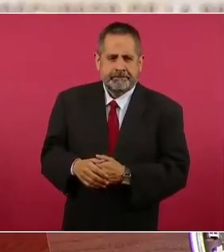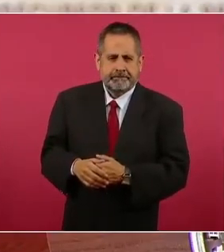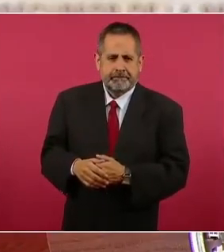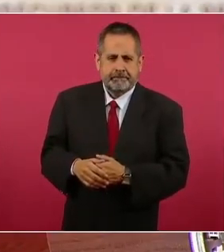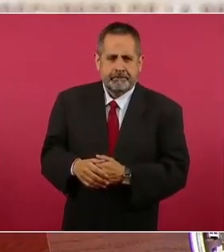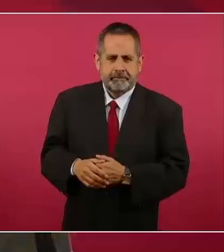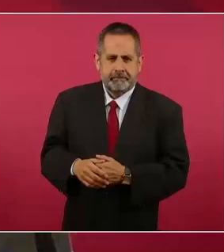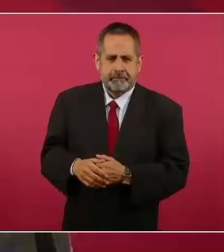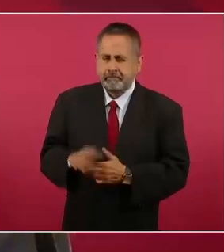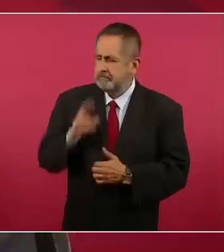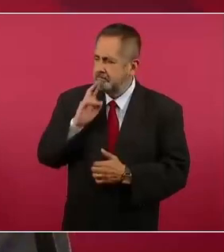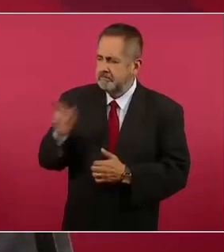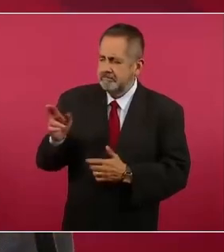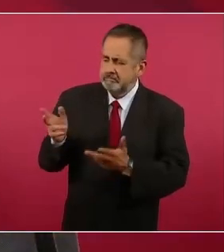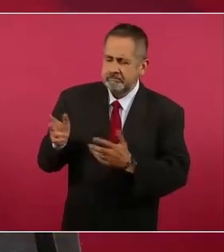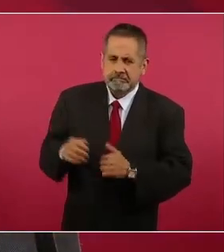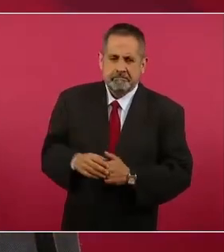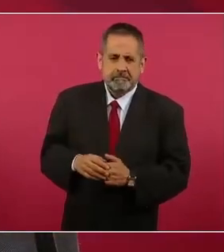Con agilidad.